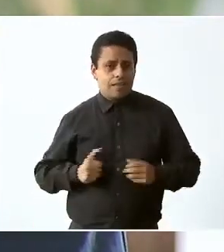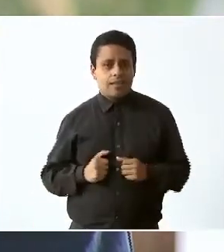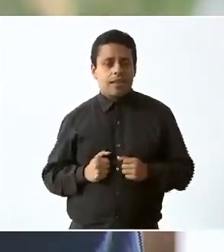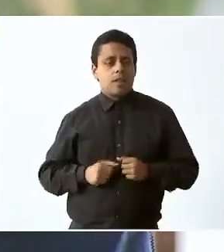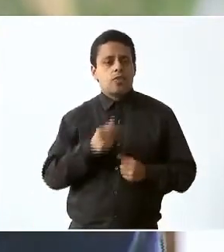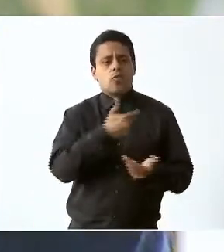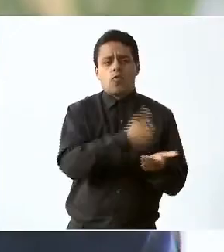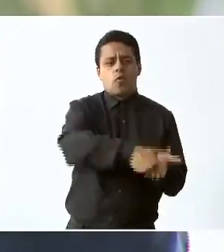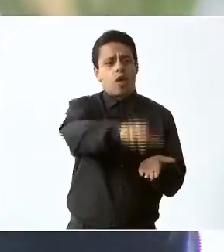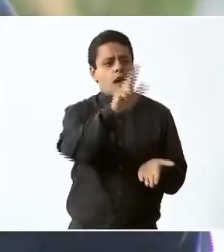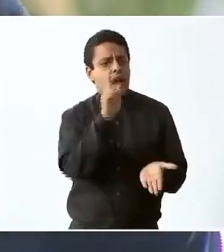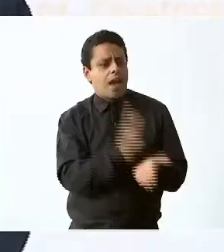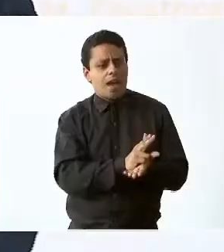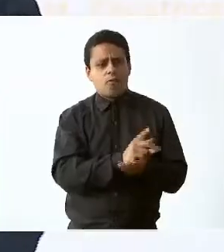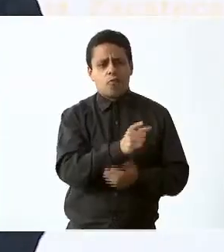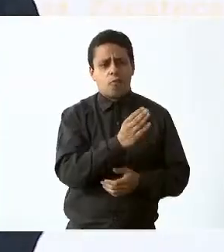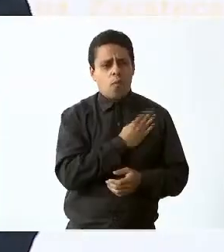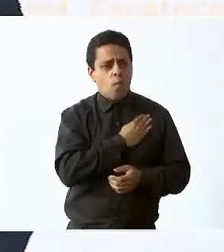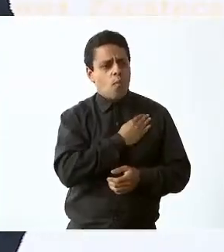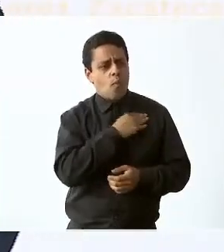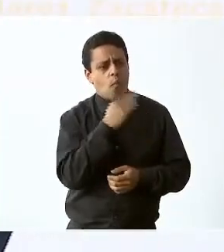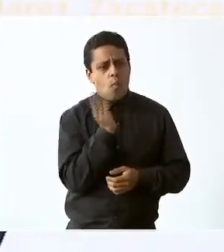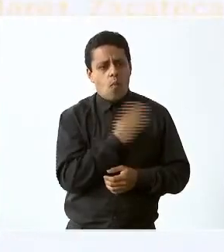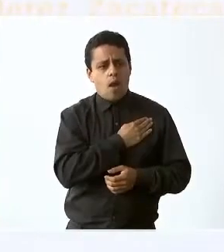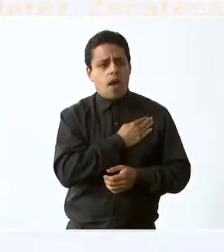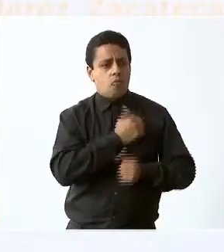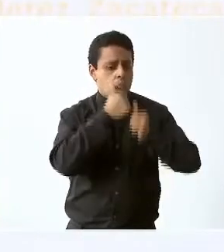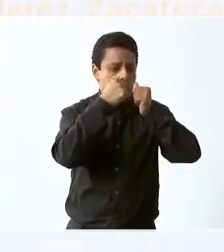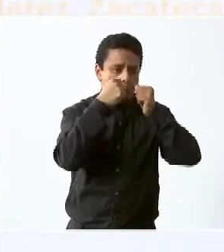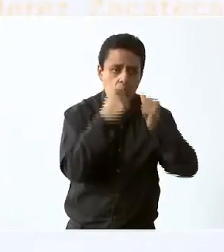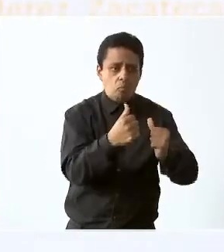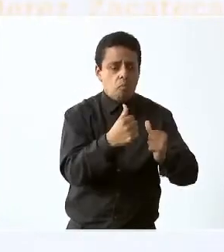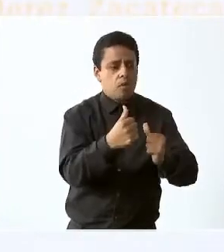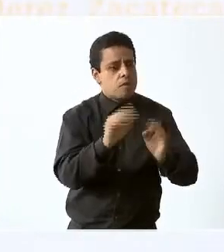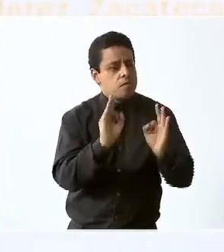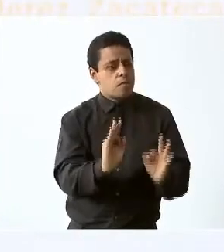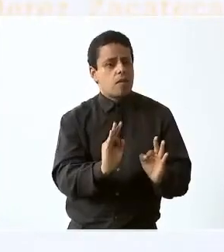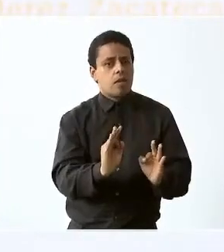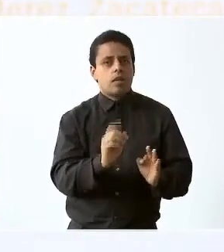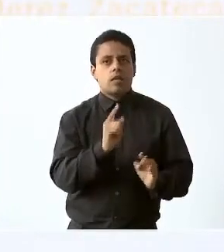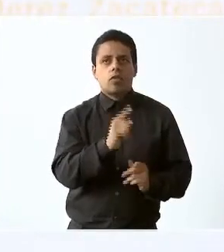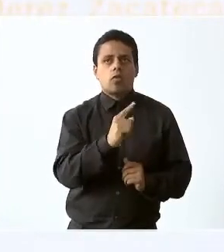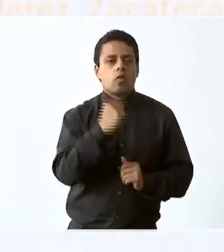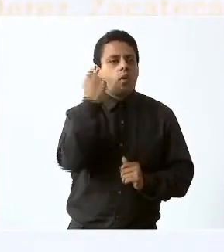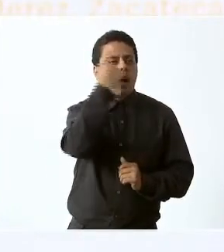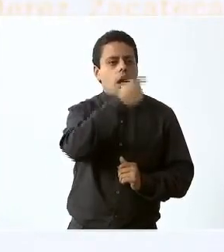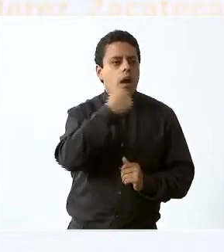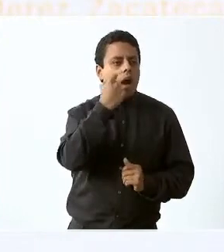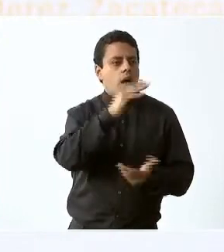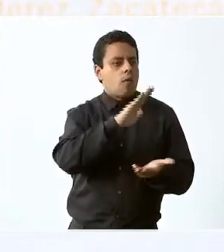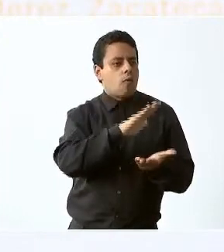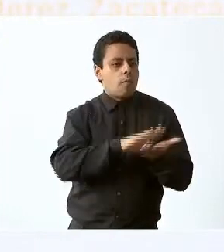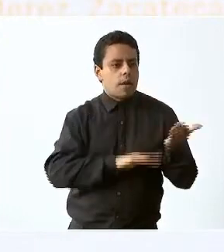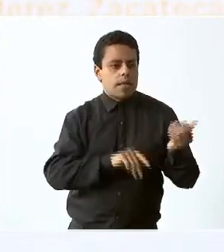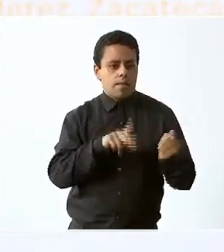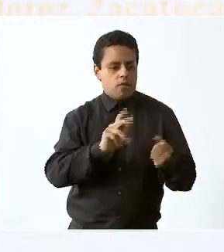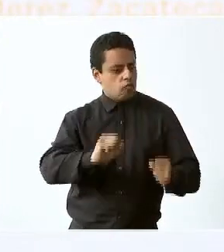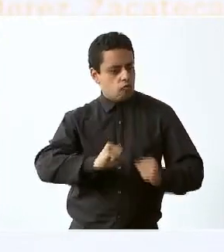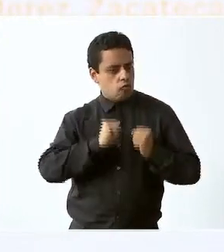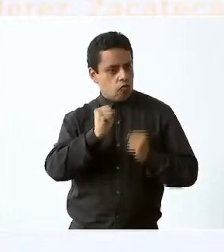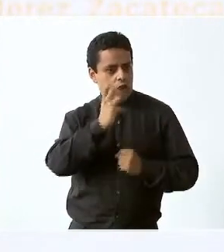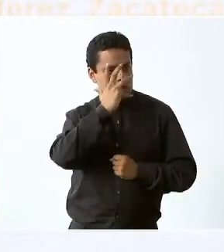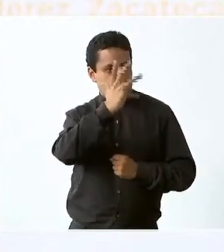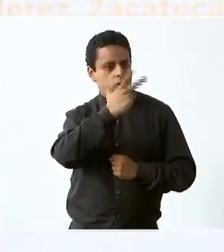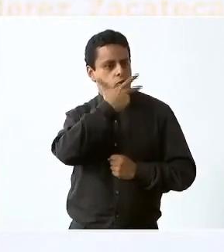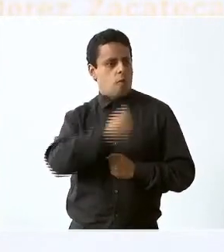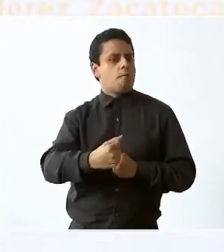héroe de abnegación, el de rostro austero y viril, el